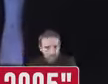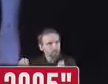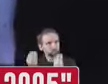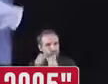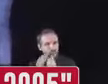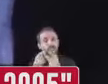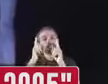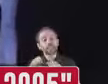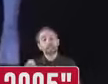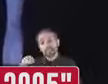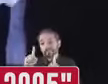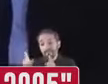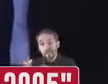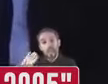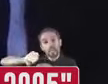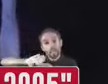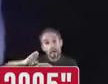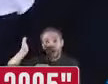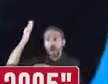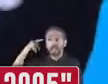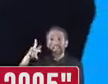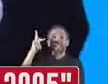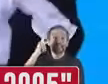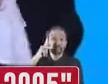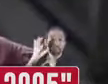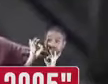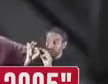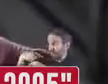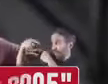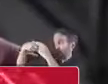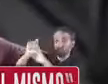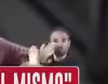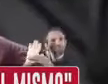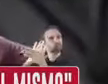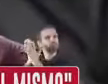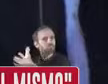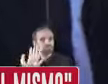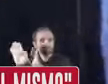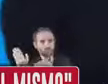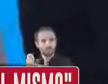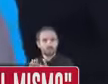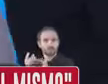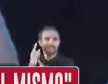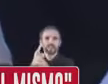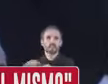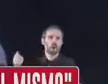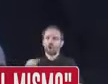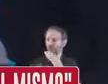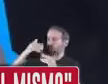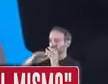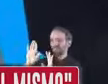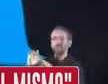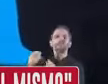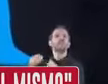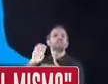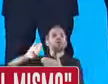aquella deuda que en esto ahora había logrado reestructurar que había heredado porque nos pasamos reestructurando y organizando deudas contraídas por